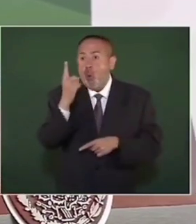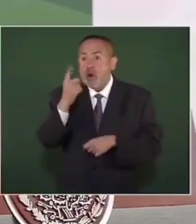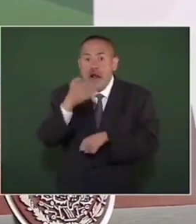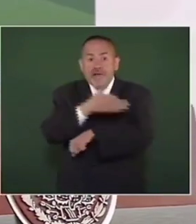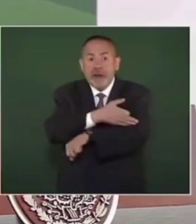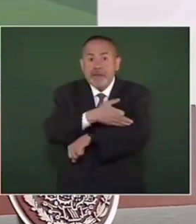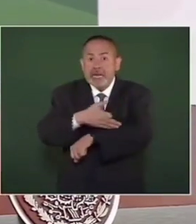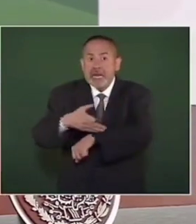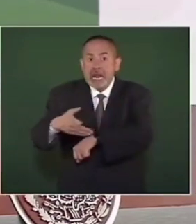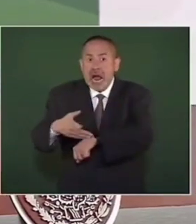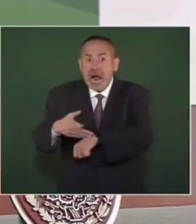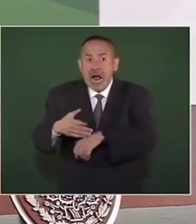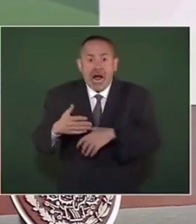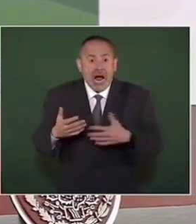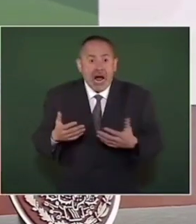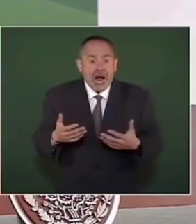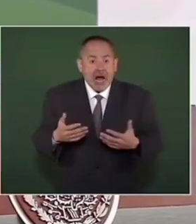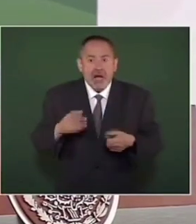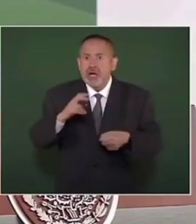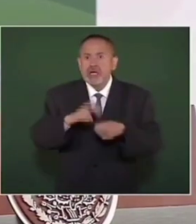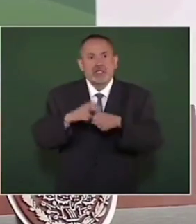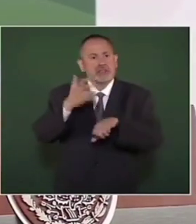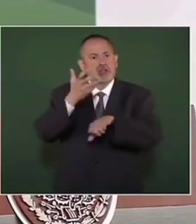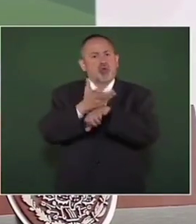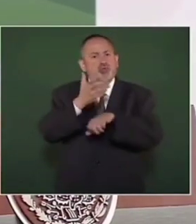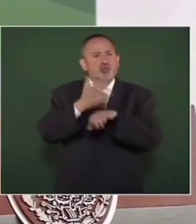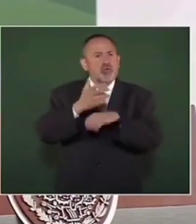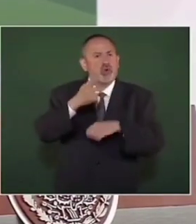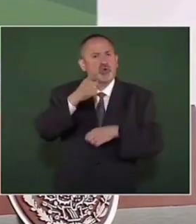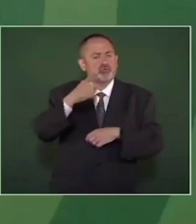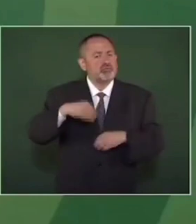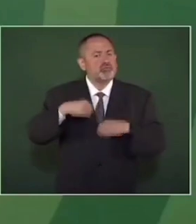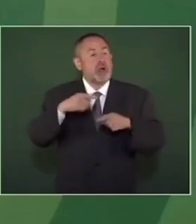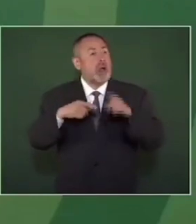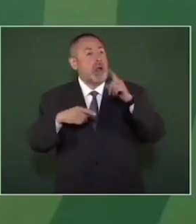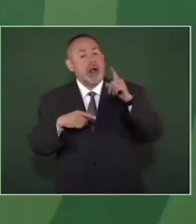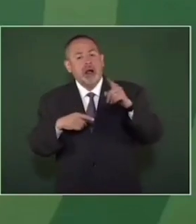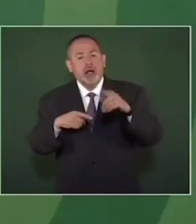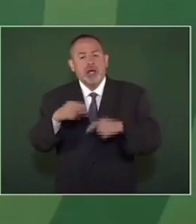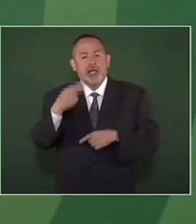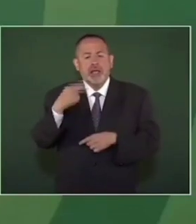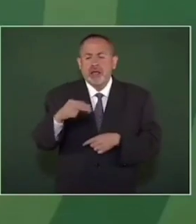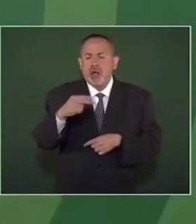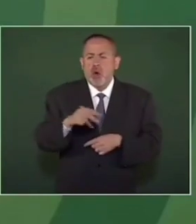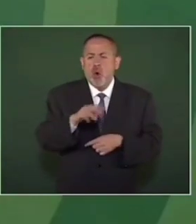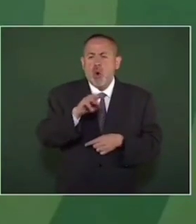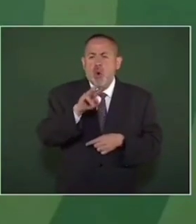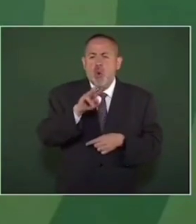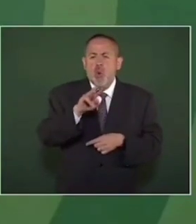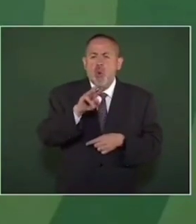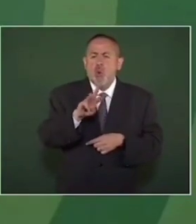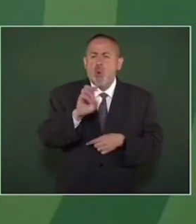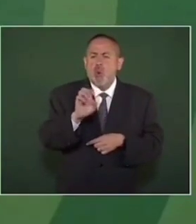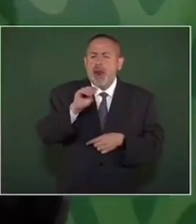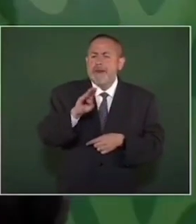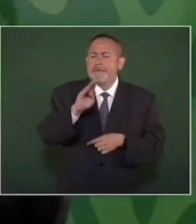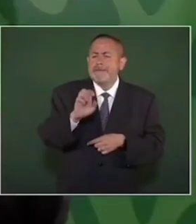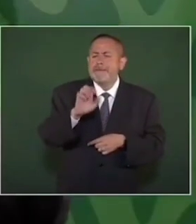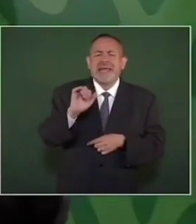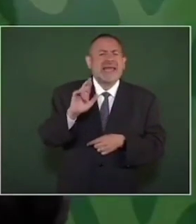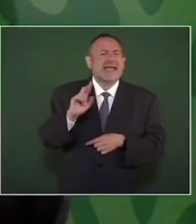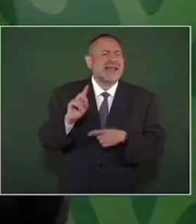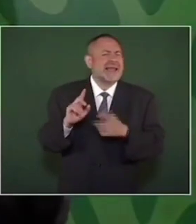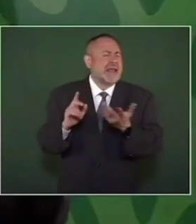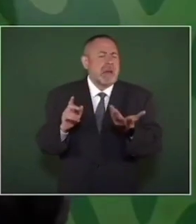en los Estados Unidos que se apellida Weinberg y que en el